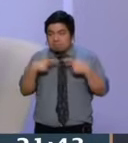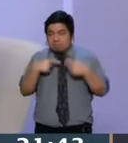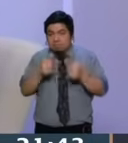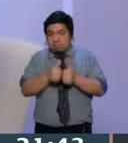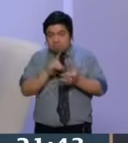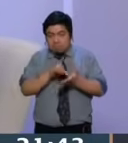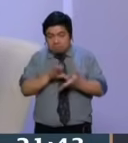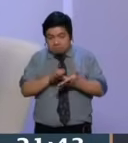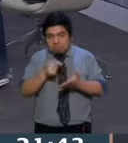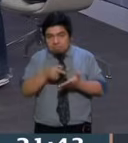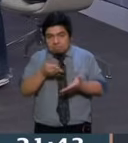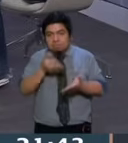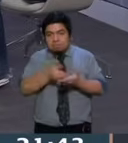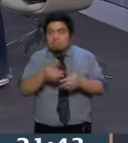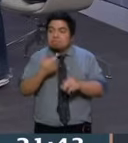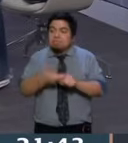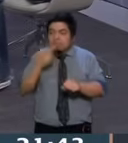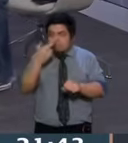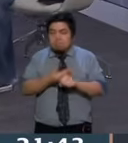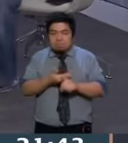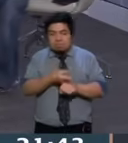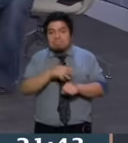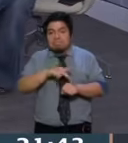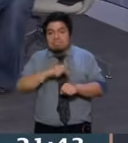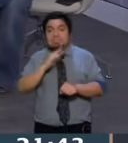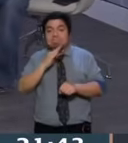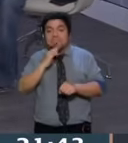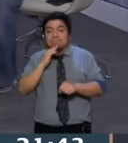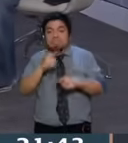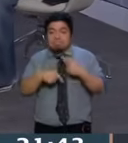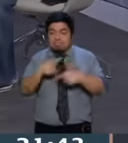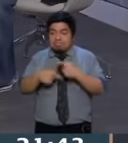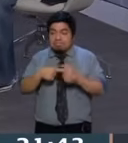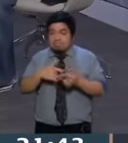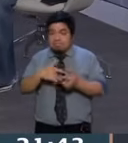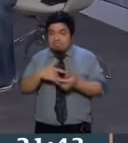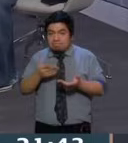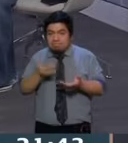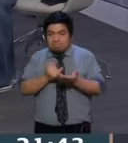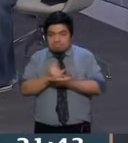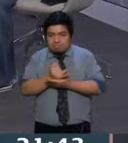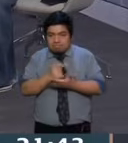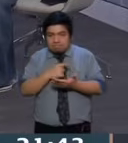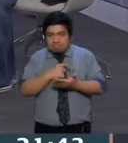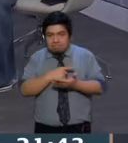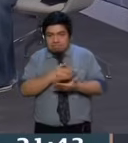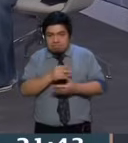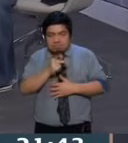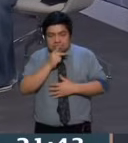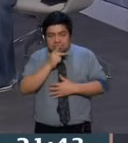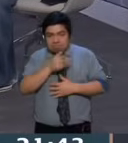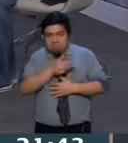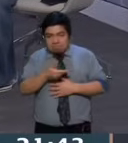de cuidados, y en quien recae mayormente la labor de cuidados es en mi mamá. Desgraciadamente no. Eventualmente, Por eso nos importa a yo nosotras tres he decidido hablar de eso. no ejercer mi paternidad porque